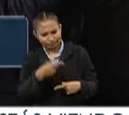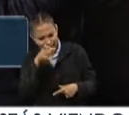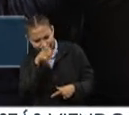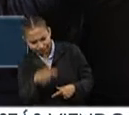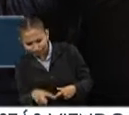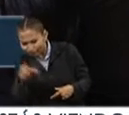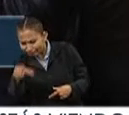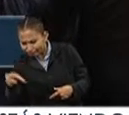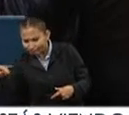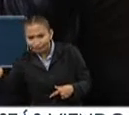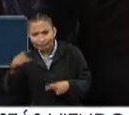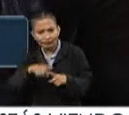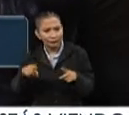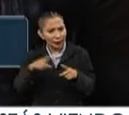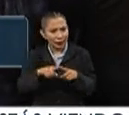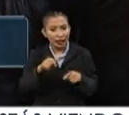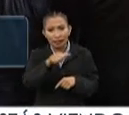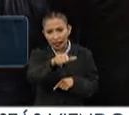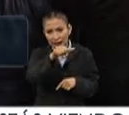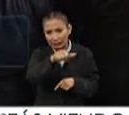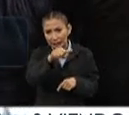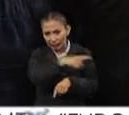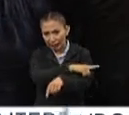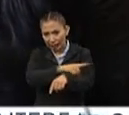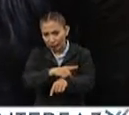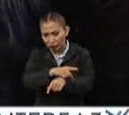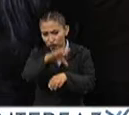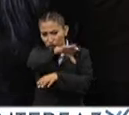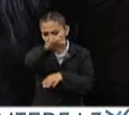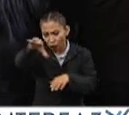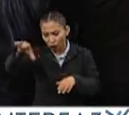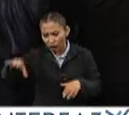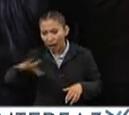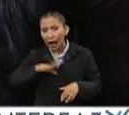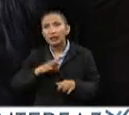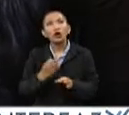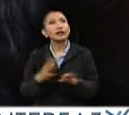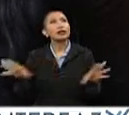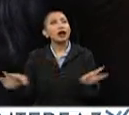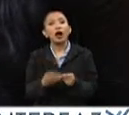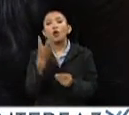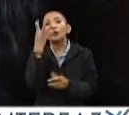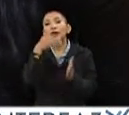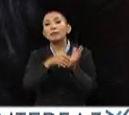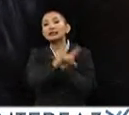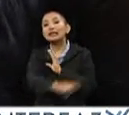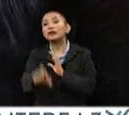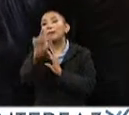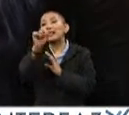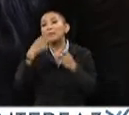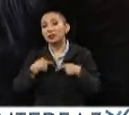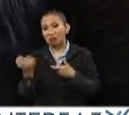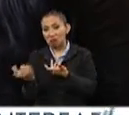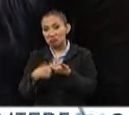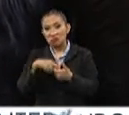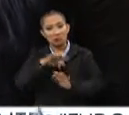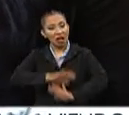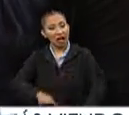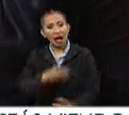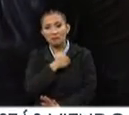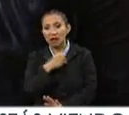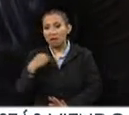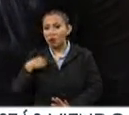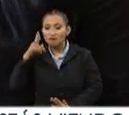ciudadanos en las 16 delegaciones, están ahorita 4.120 personas ya